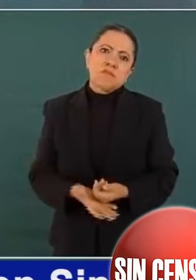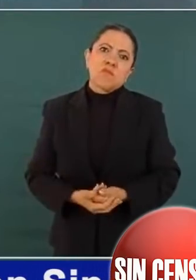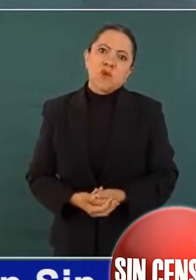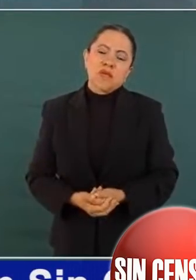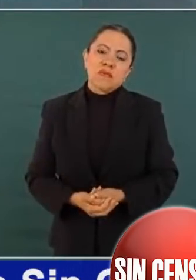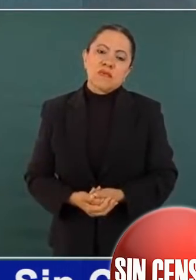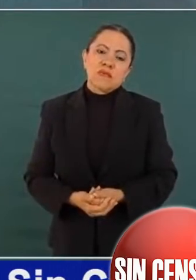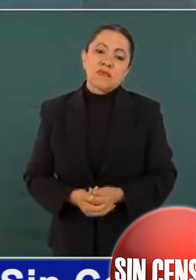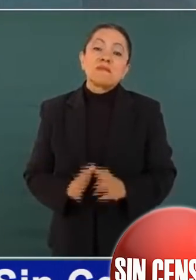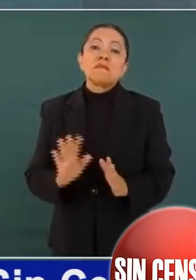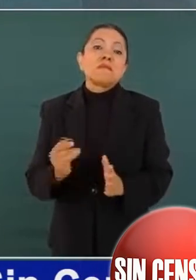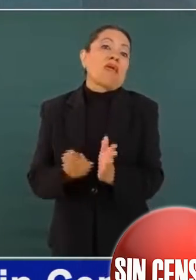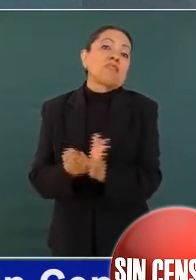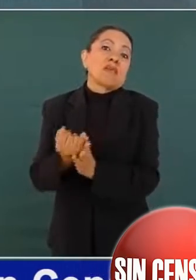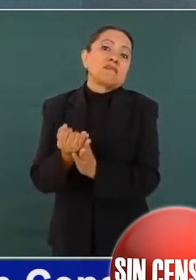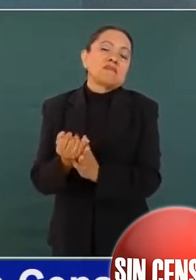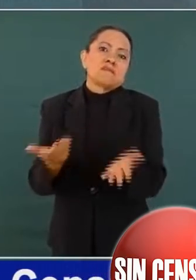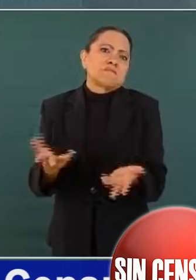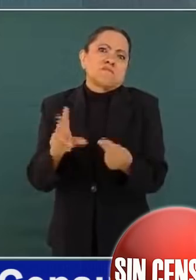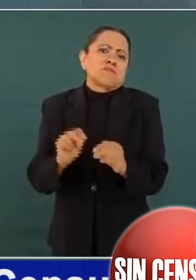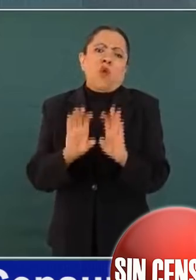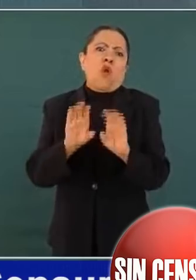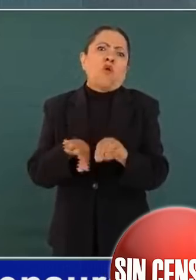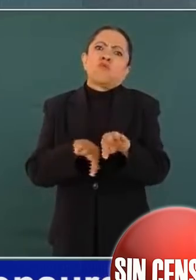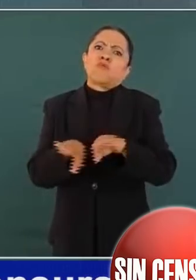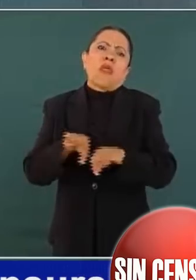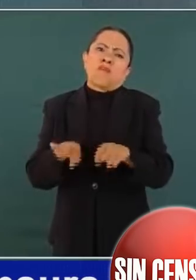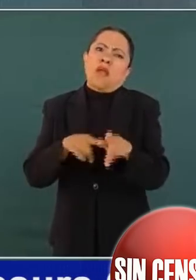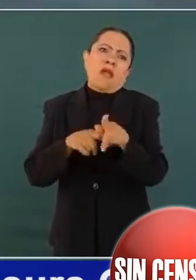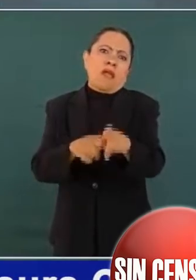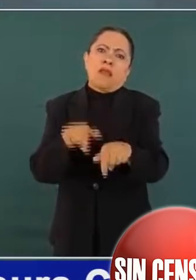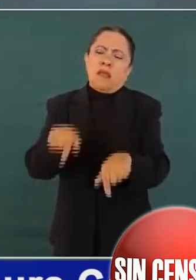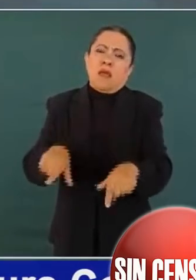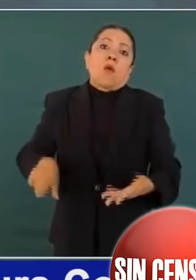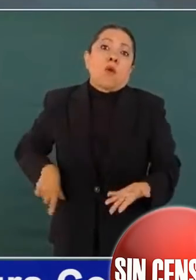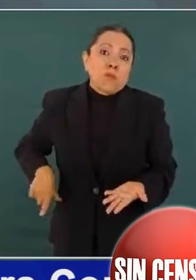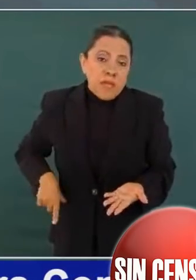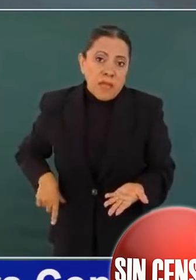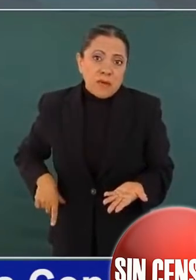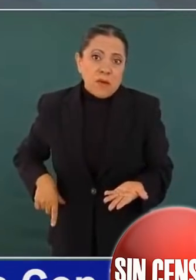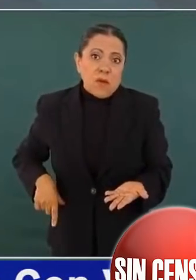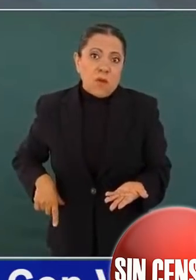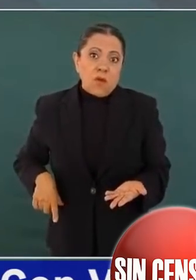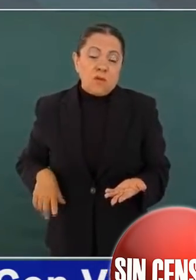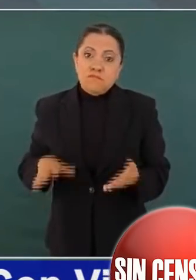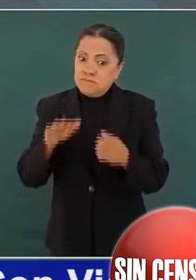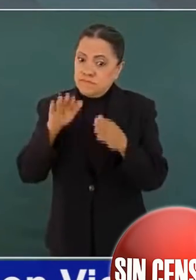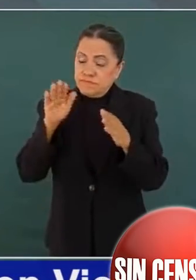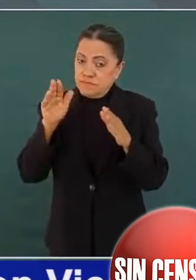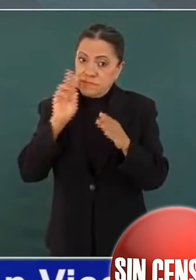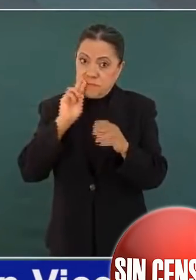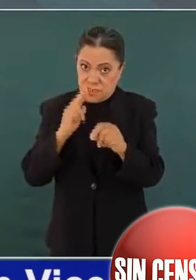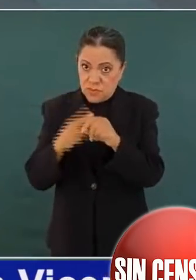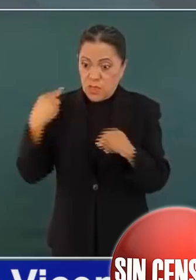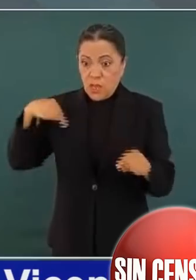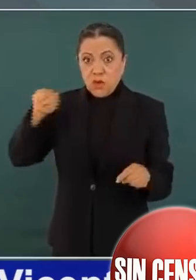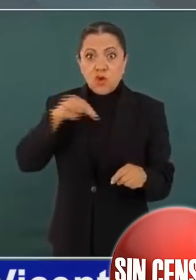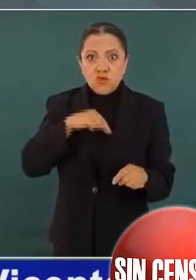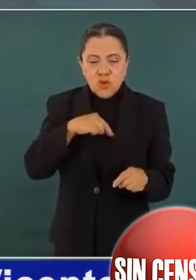decidir no trabajar en el gobierno, en lo que corresponde a nosotros, en lo que tiene que